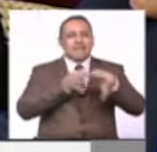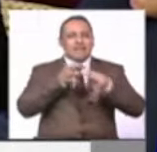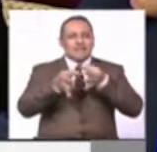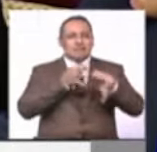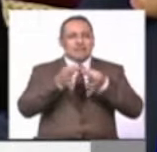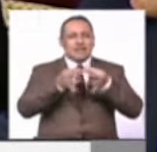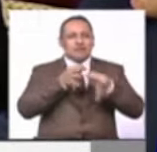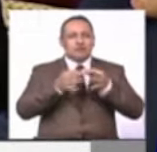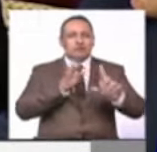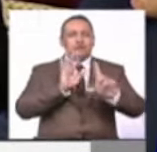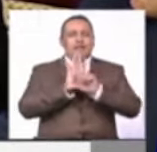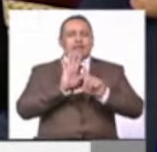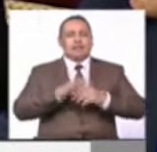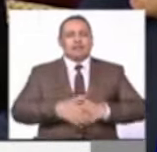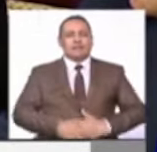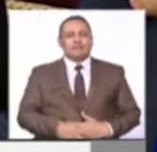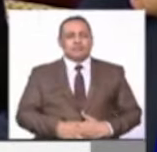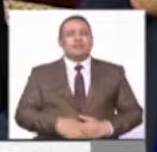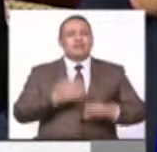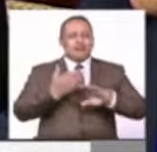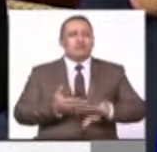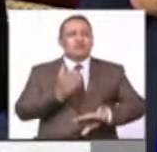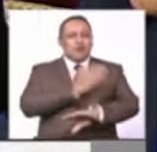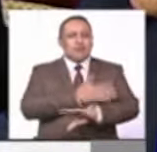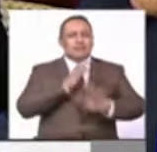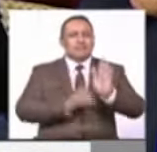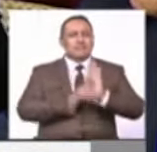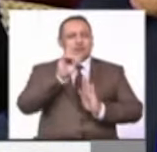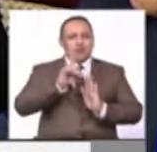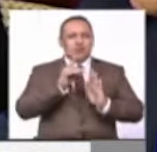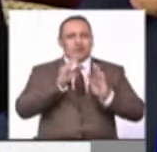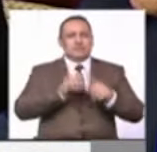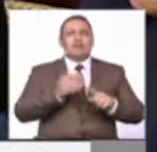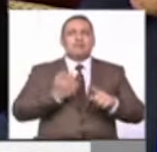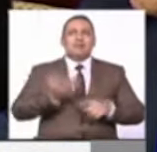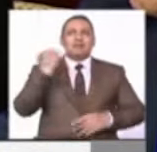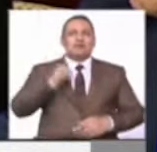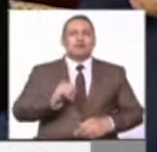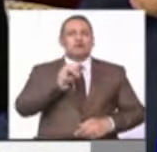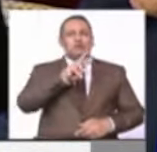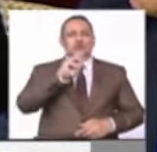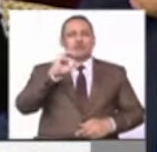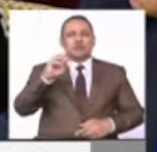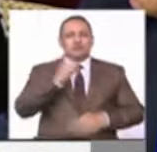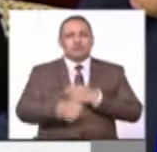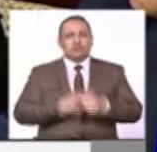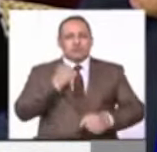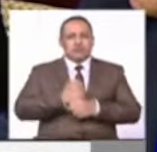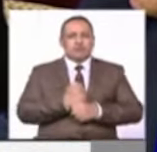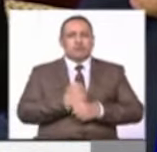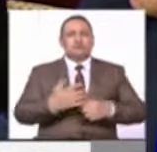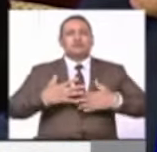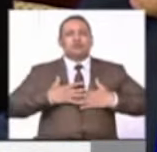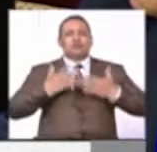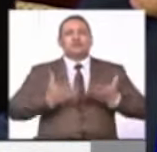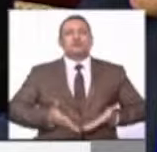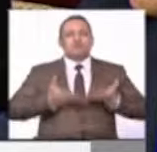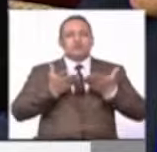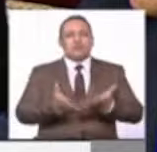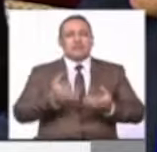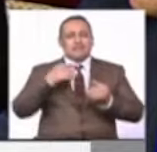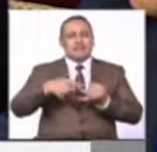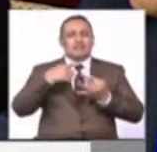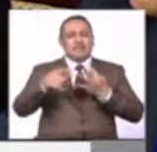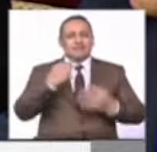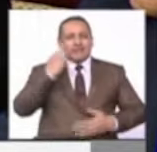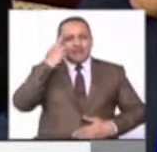de la ley que fueron desarrollados desde hace casi dos siglos que nos otorgan una serie